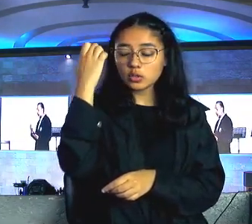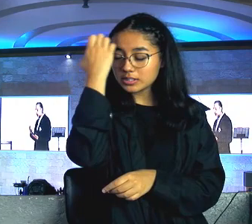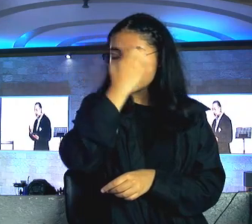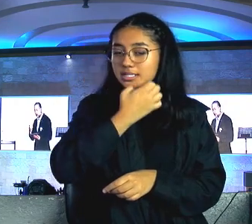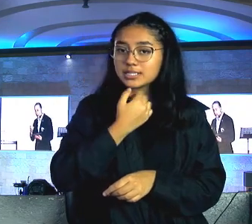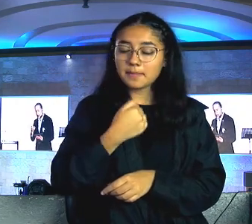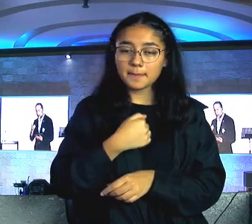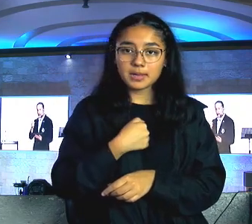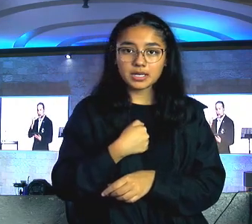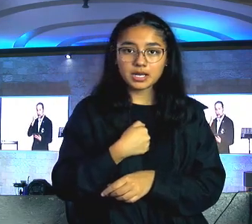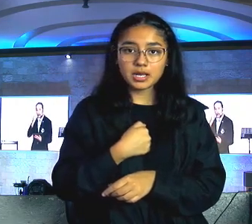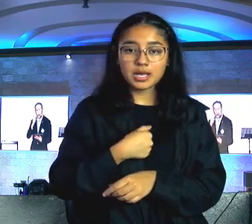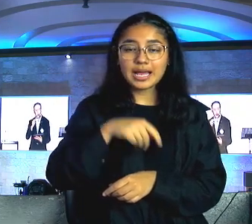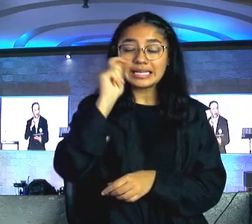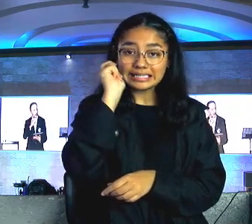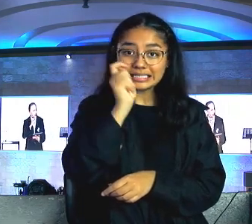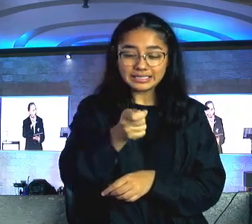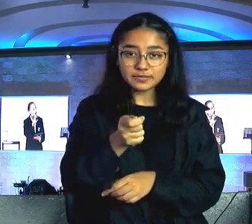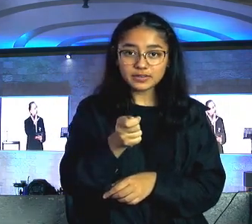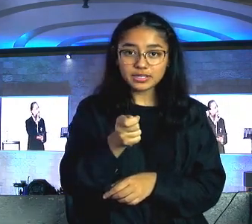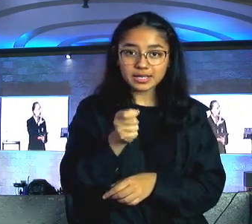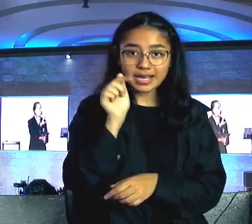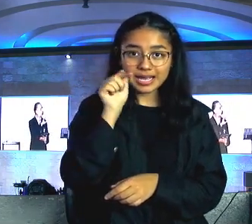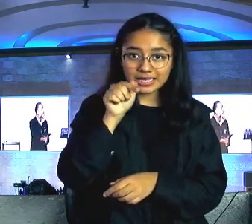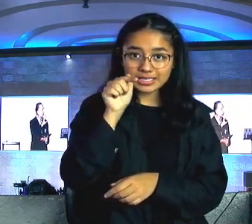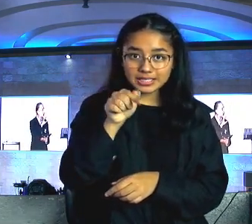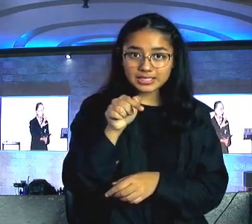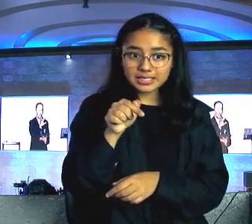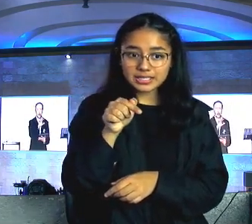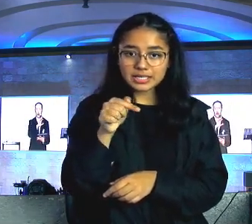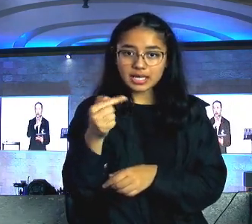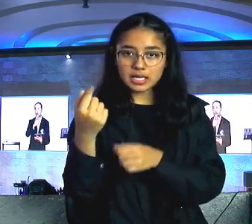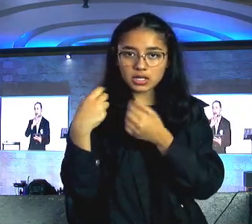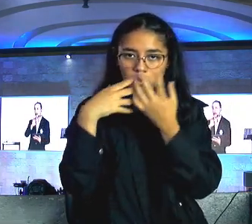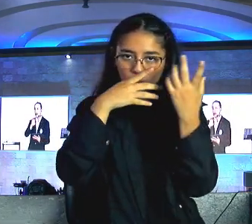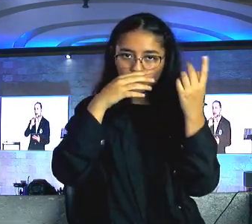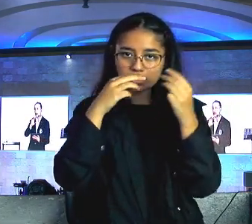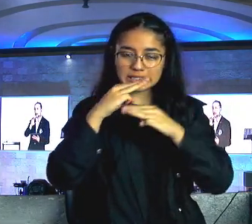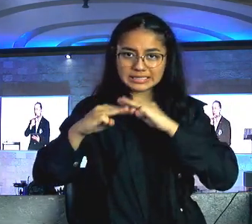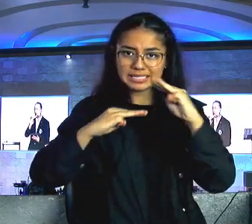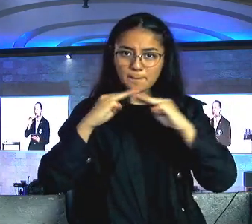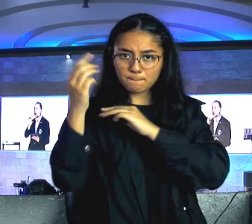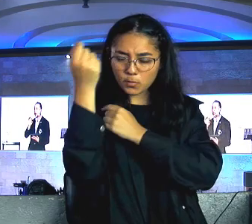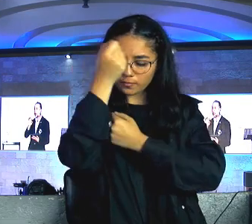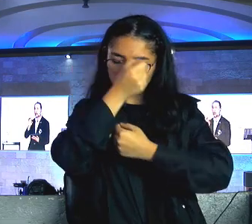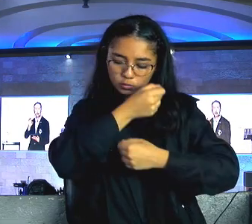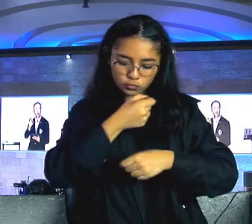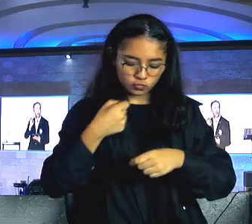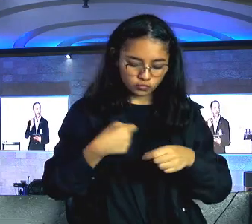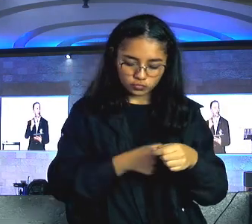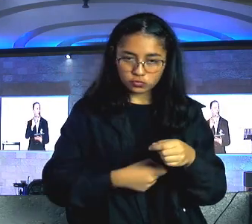Y examinar significa que te está haciendo un recorrido de una manera